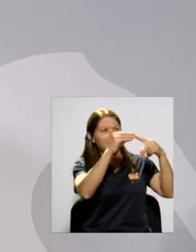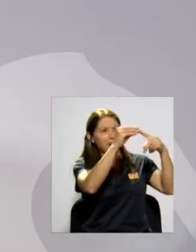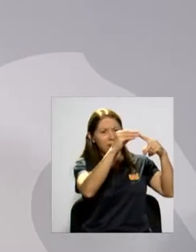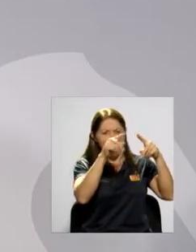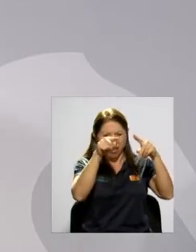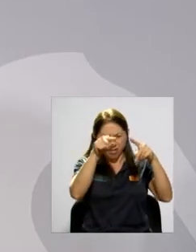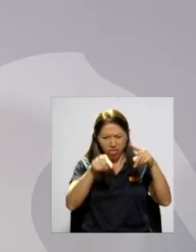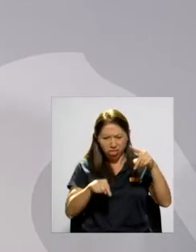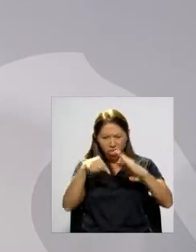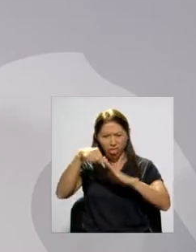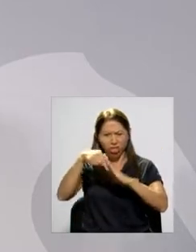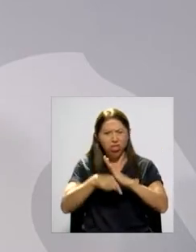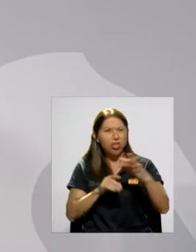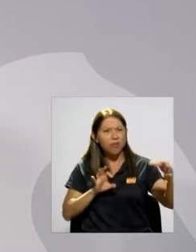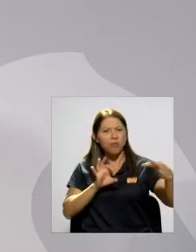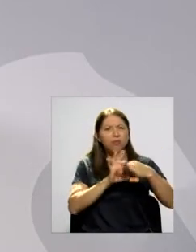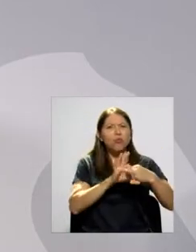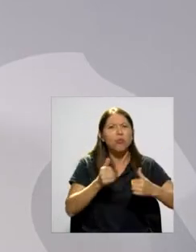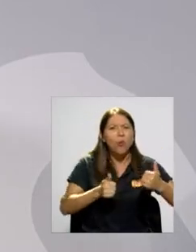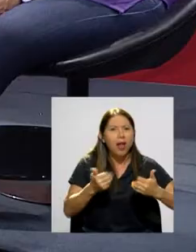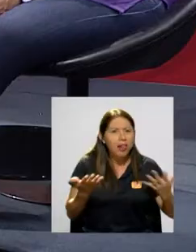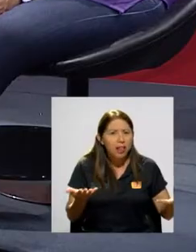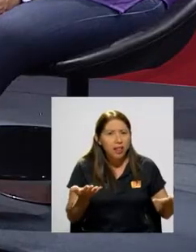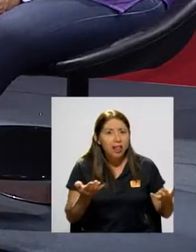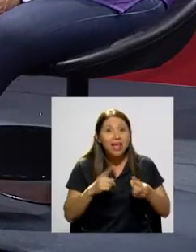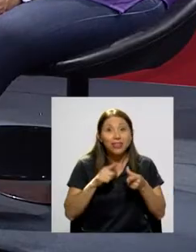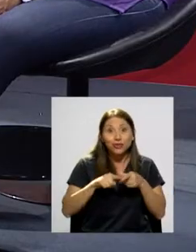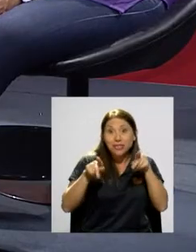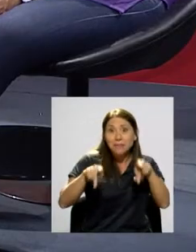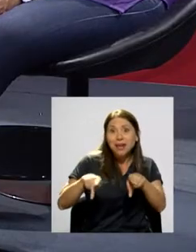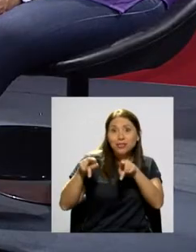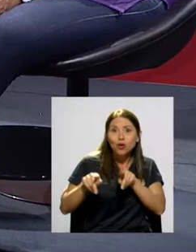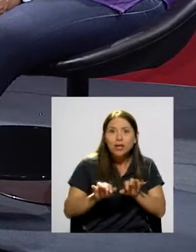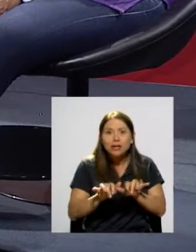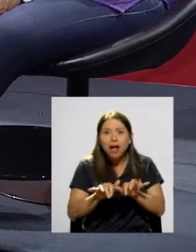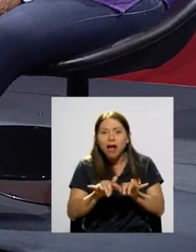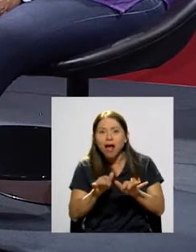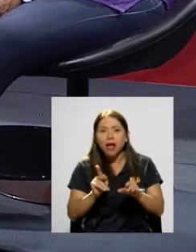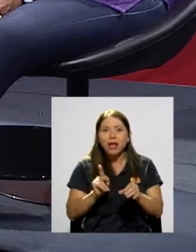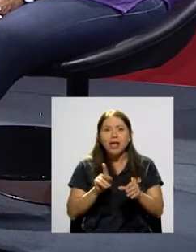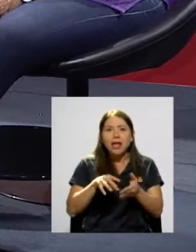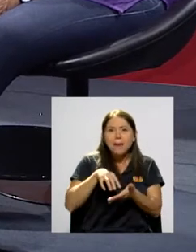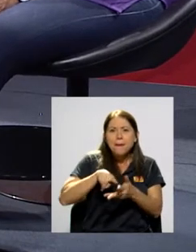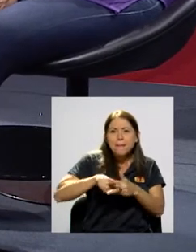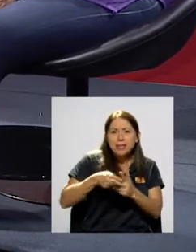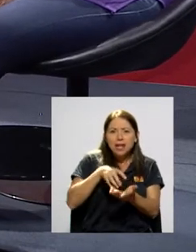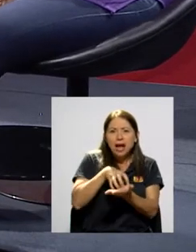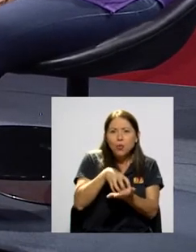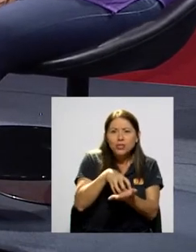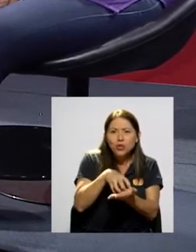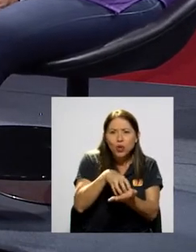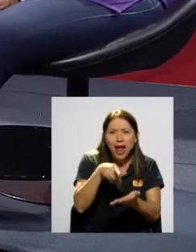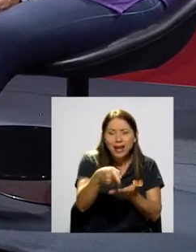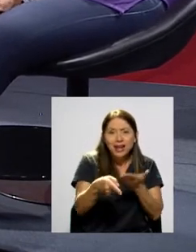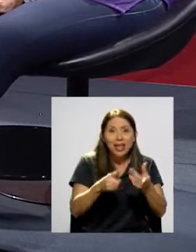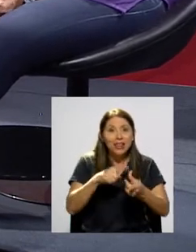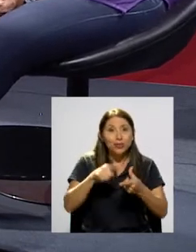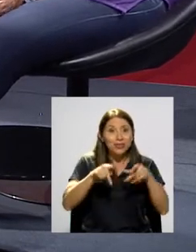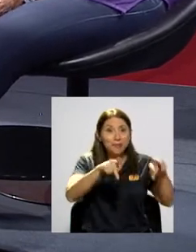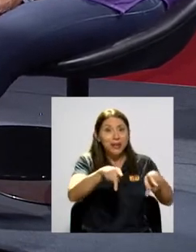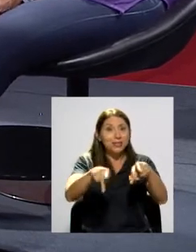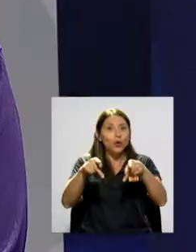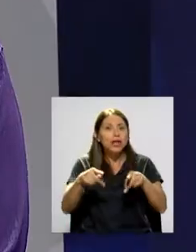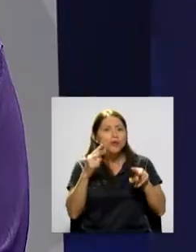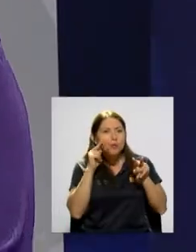al autor de la noticia o al medio en el caso de que sea una práctica reiterada. Sí. Entonces hay como una fiscalización que